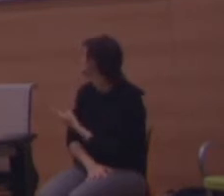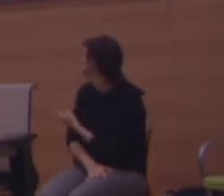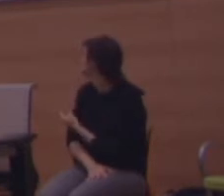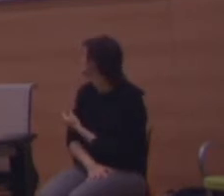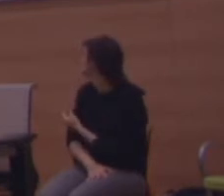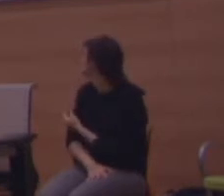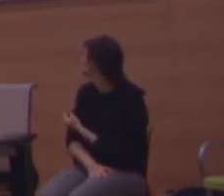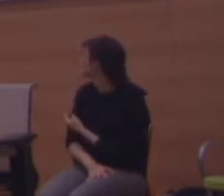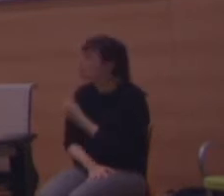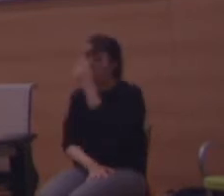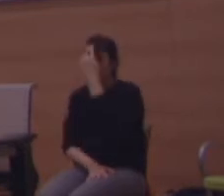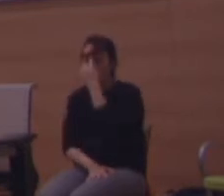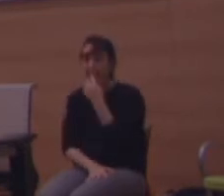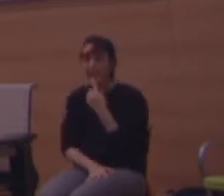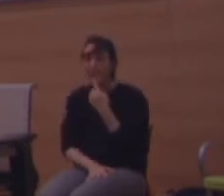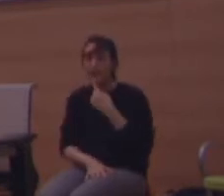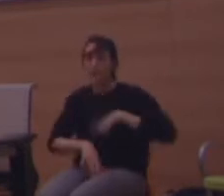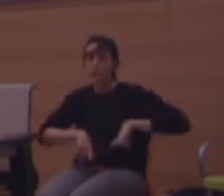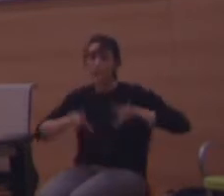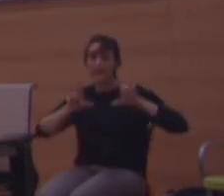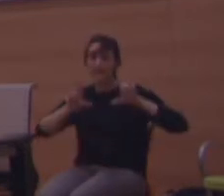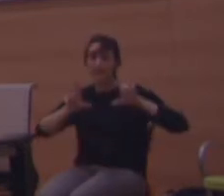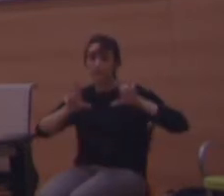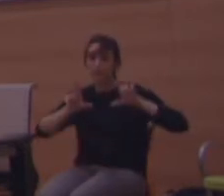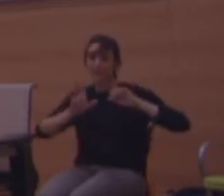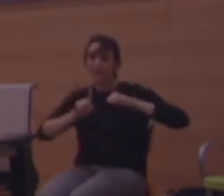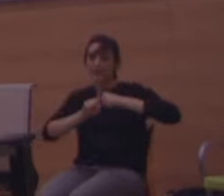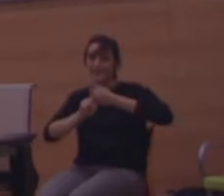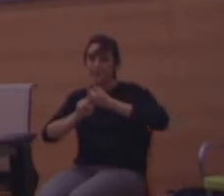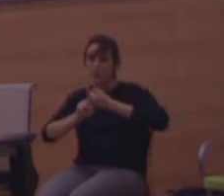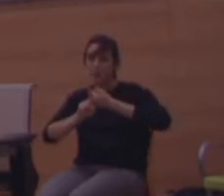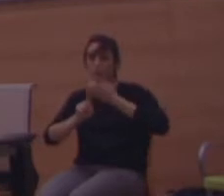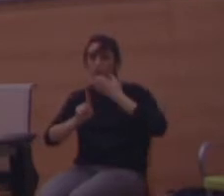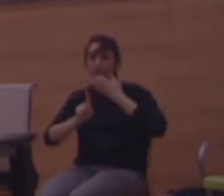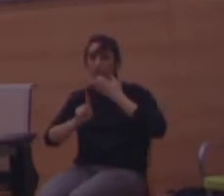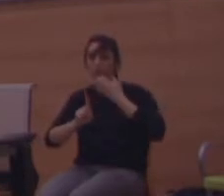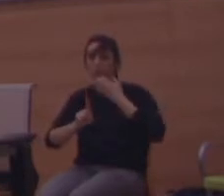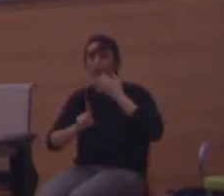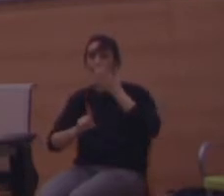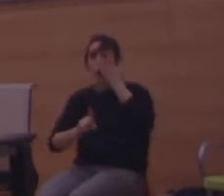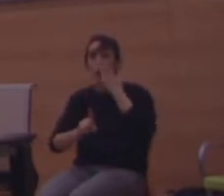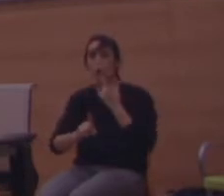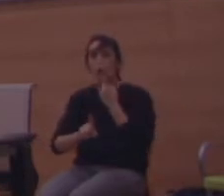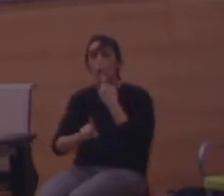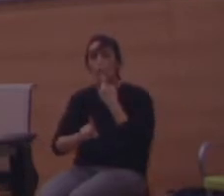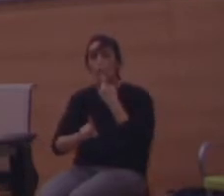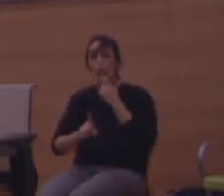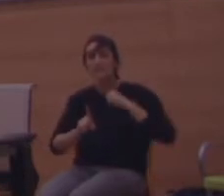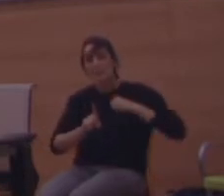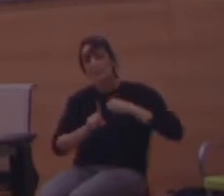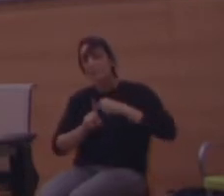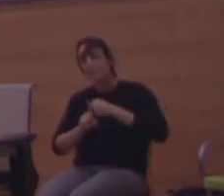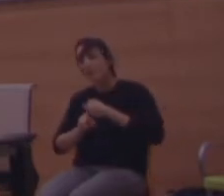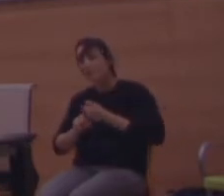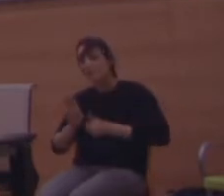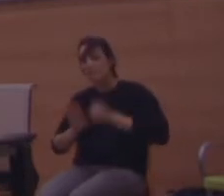aquí vemos la imagen de una plataforma de presiones, como las zonas más rojas son las que mayor carga tienen